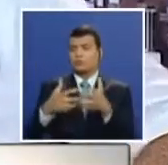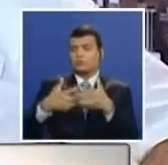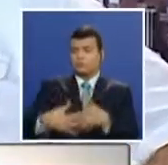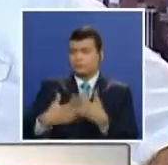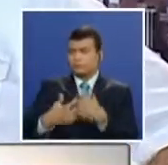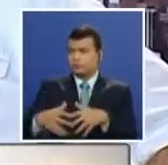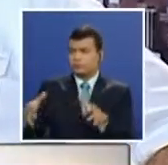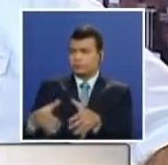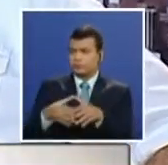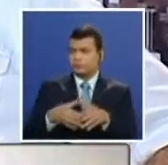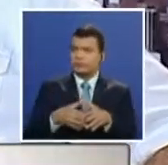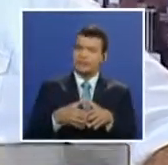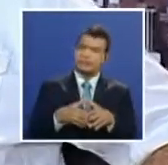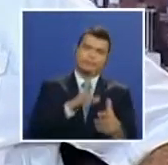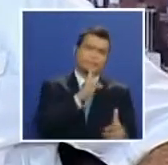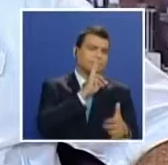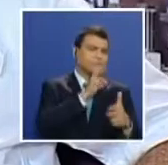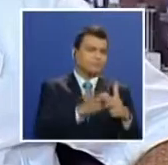entonces